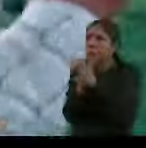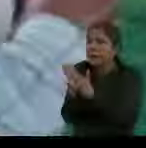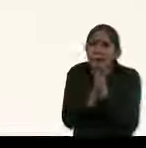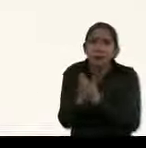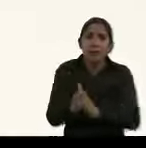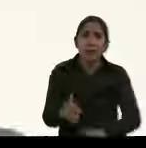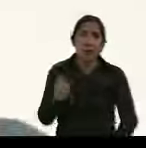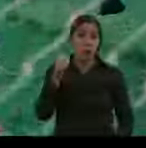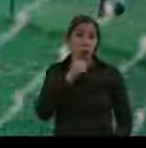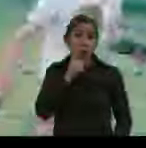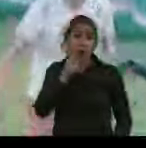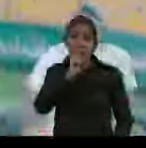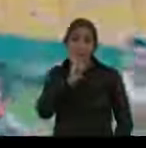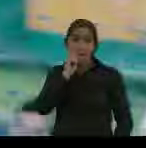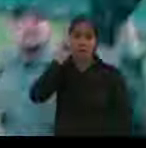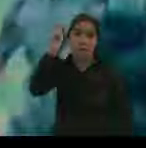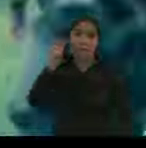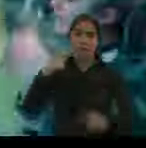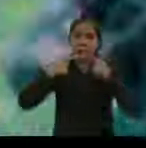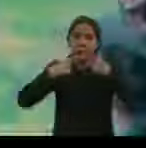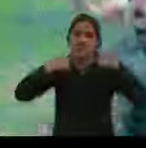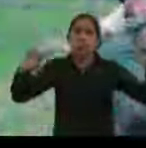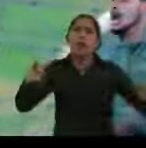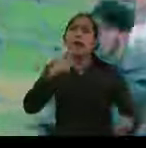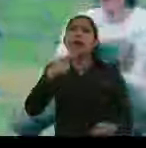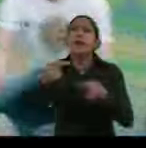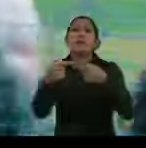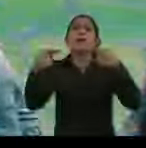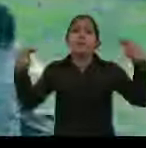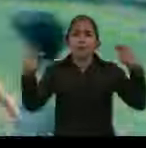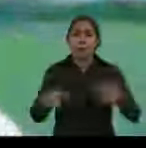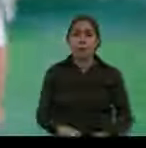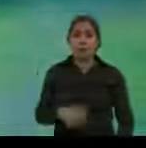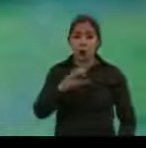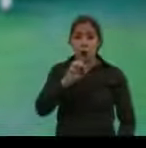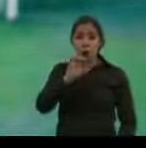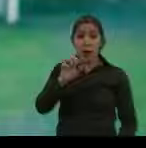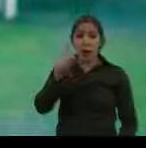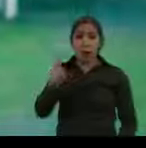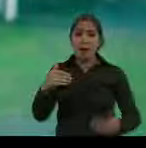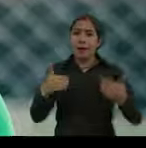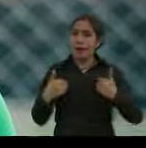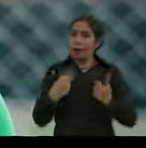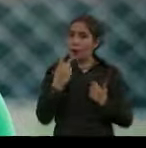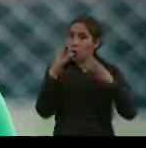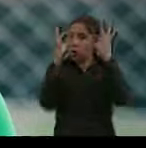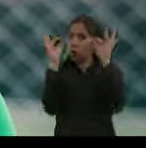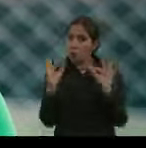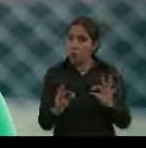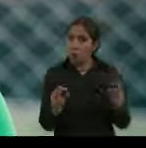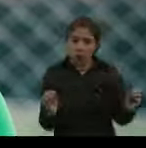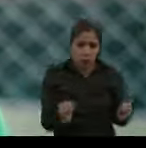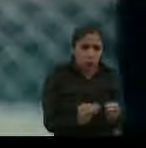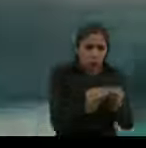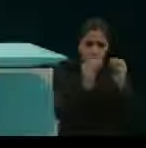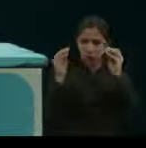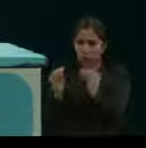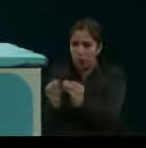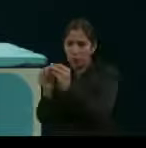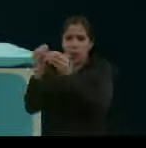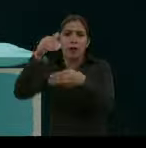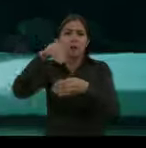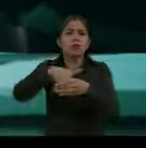La jueza Pancarita será la encargada de anunciar la gran final. El órgano electoral plurinacional tiene dos sistemas para conocer los resultados de las elecciones.